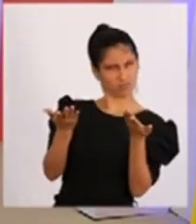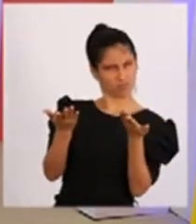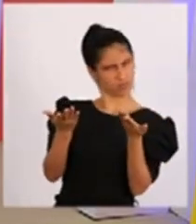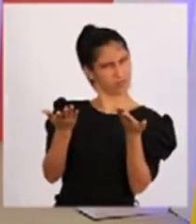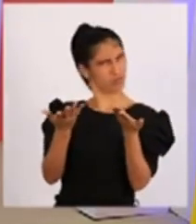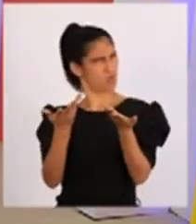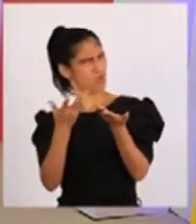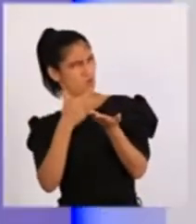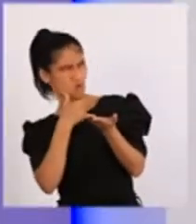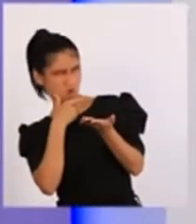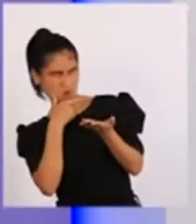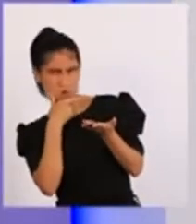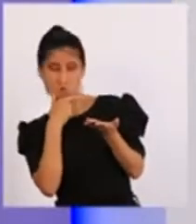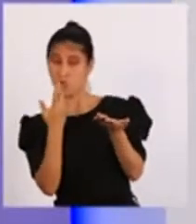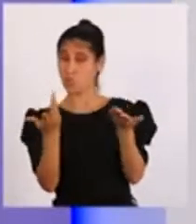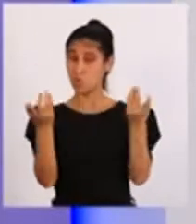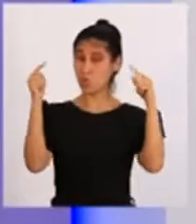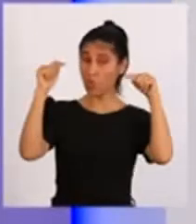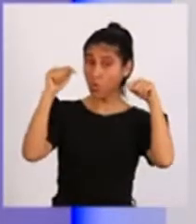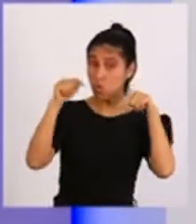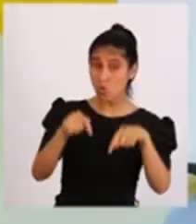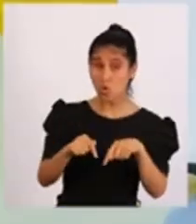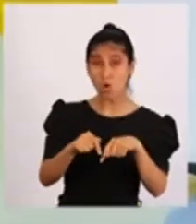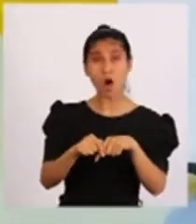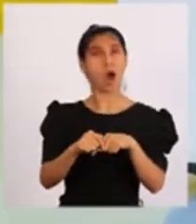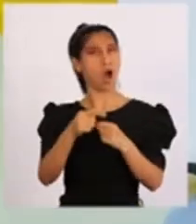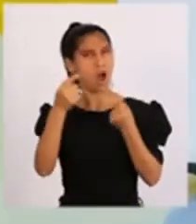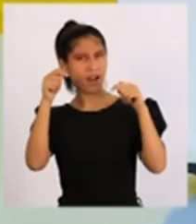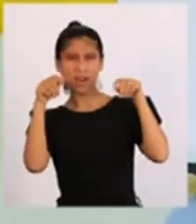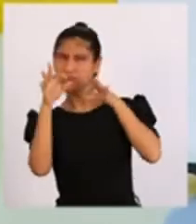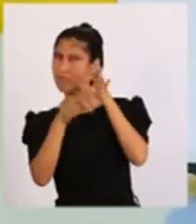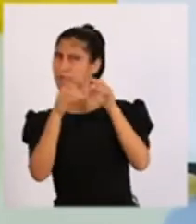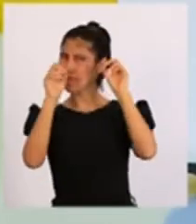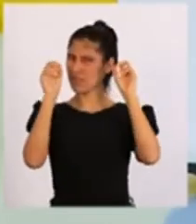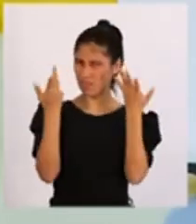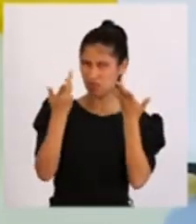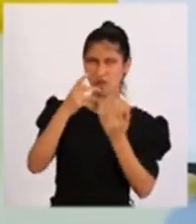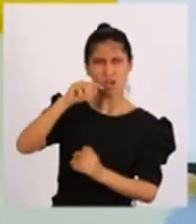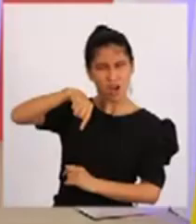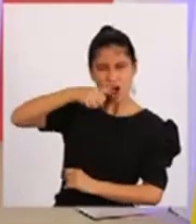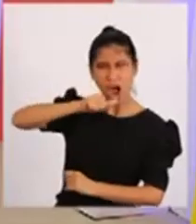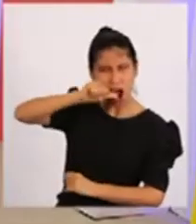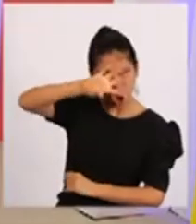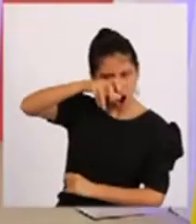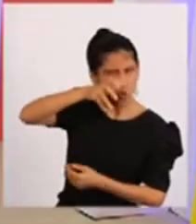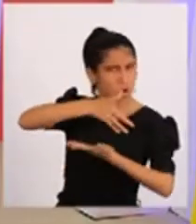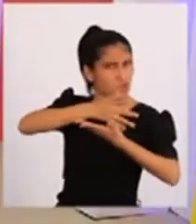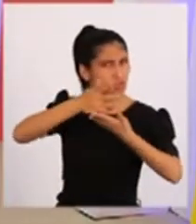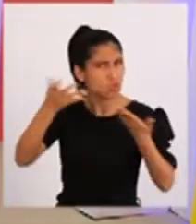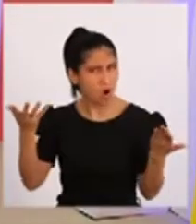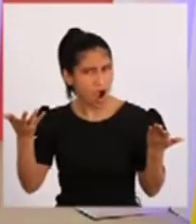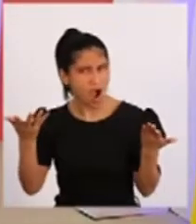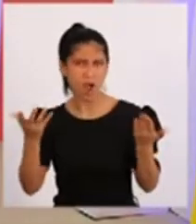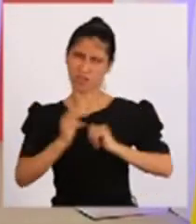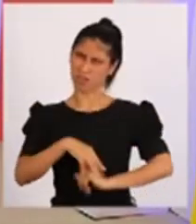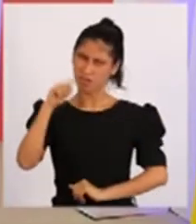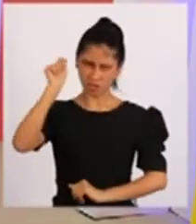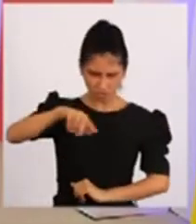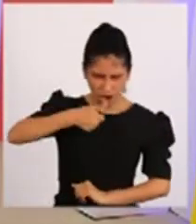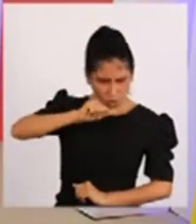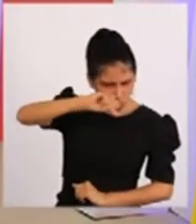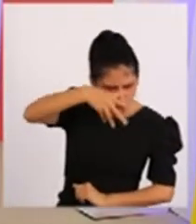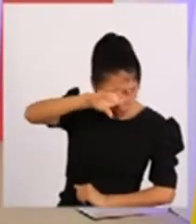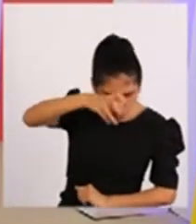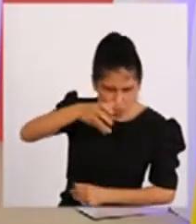Oh, there's no water. It's true. There is no water. ¡Ah! ¡No hay agua!